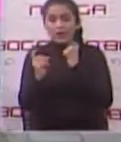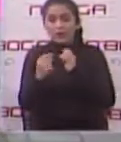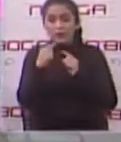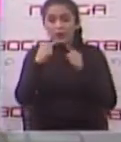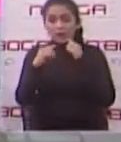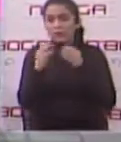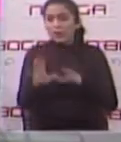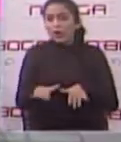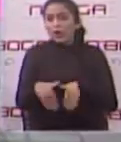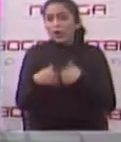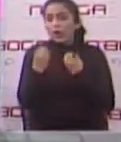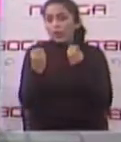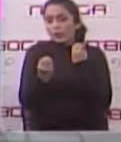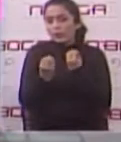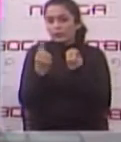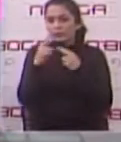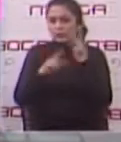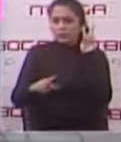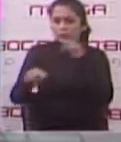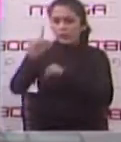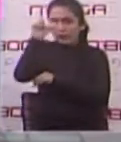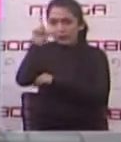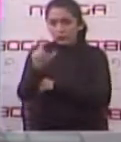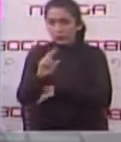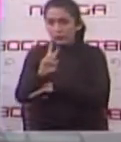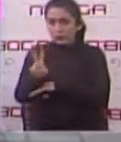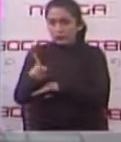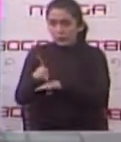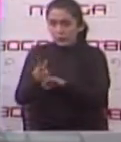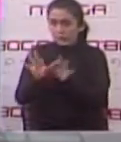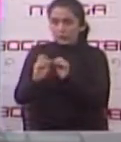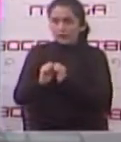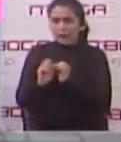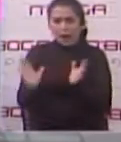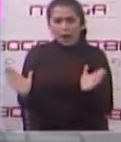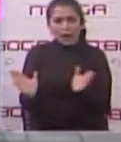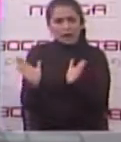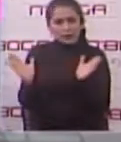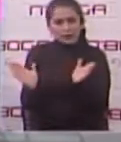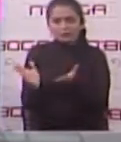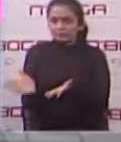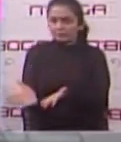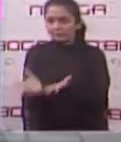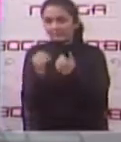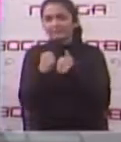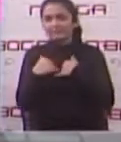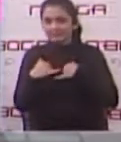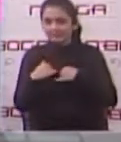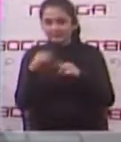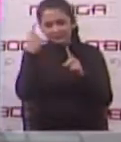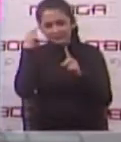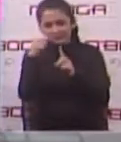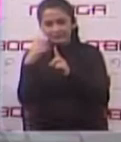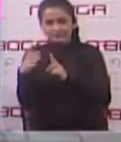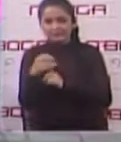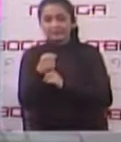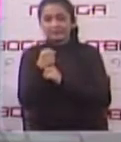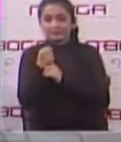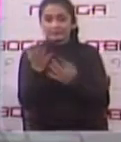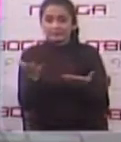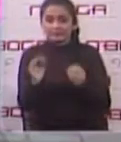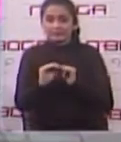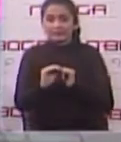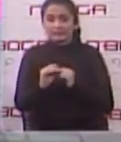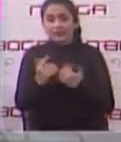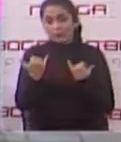en maximizar el rendimiento de los profesionales, motivándolos y haciéndolos partícipes del proyecto. Sobre todo en fechas como